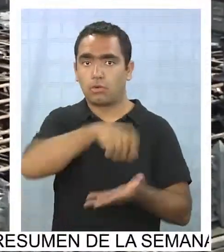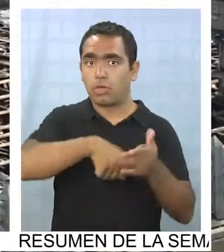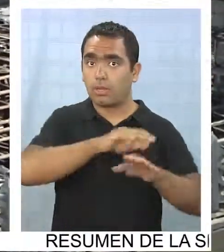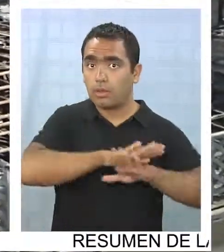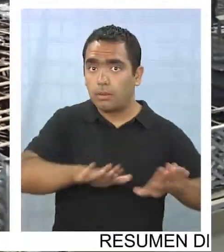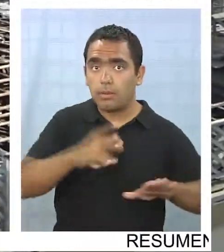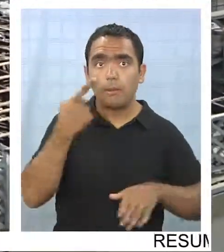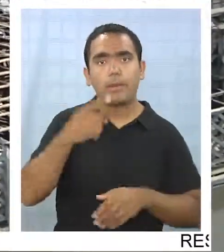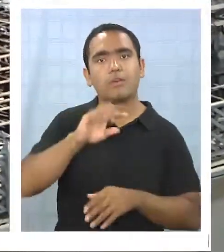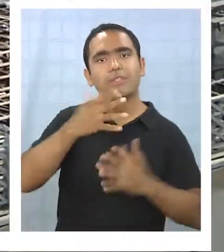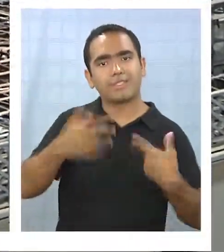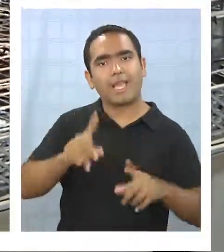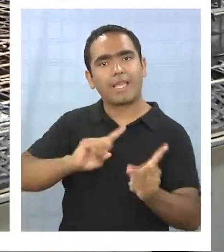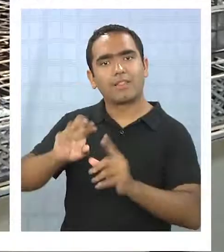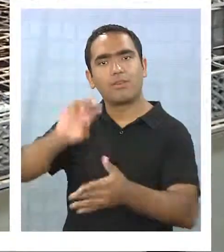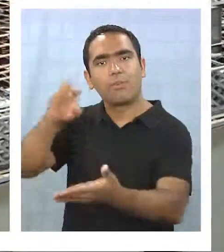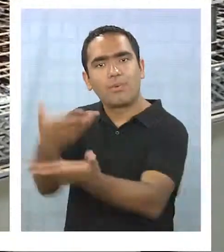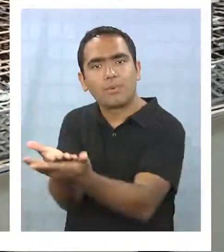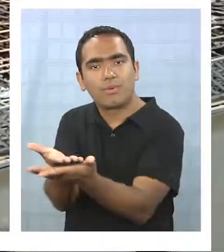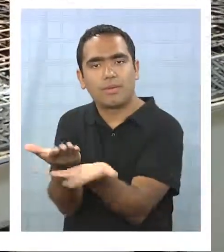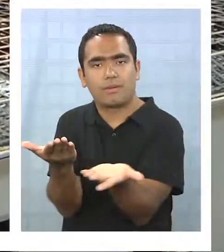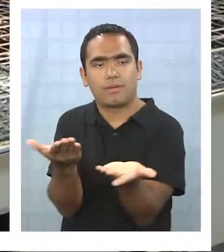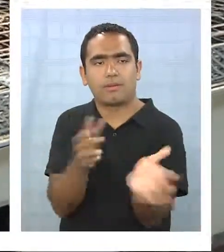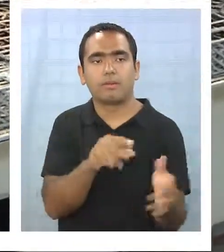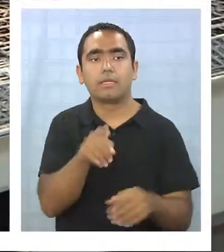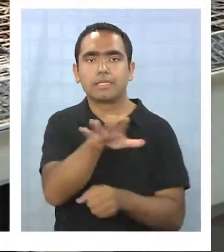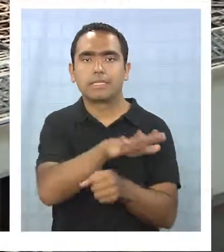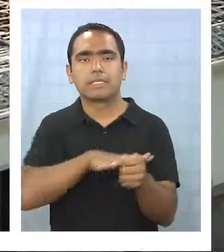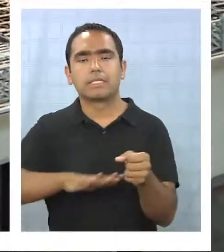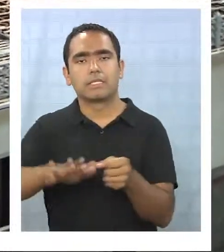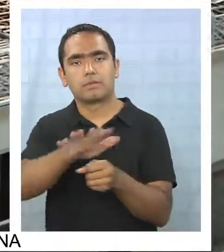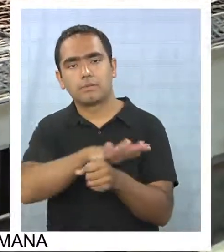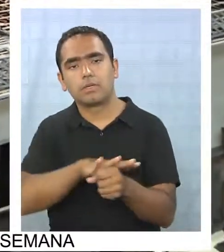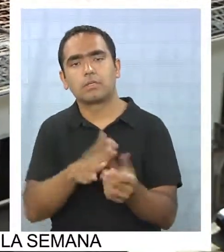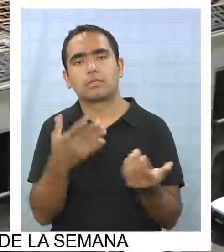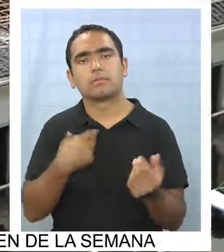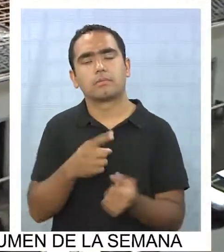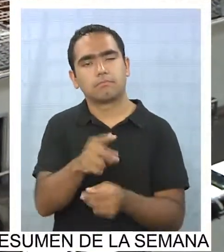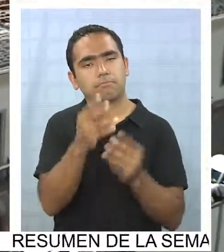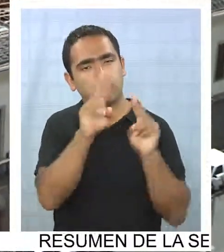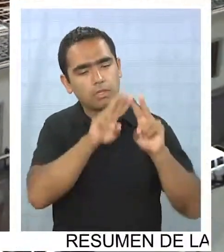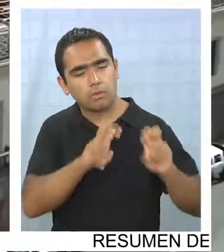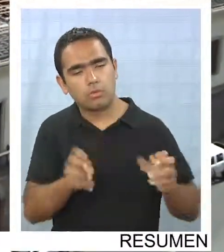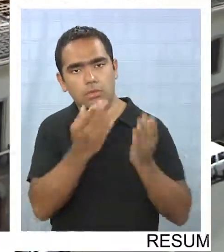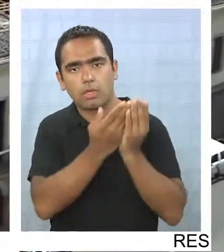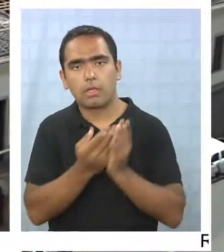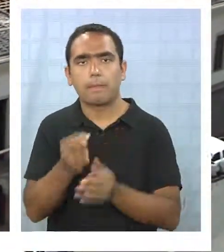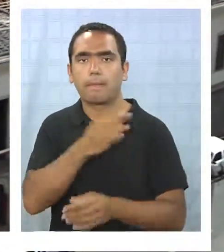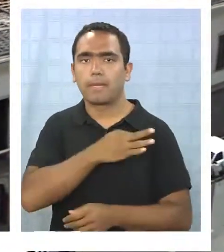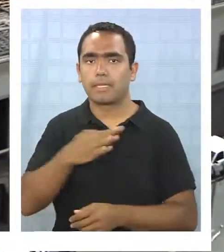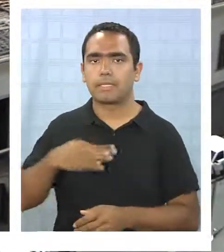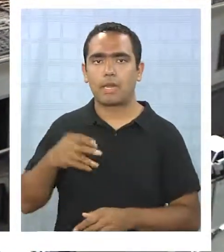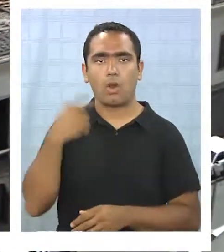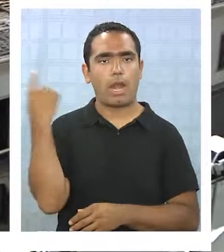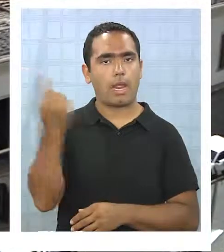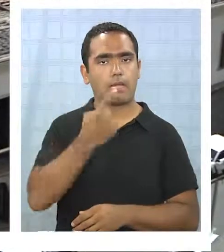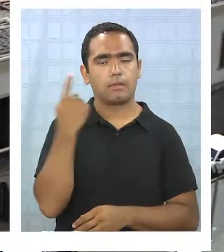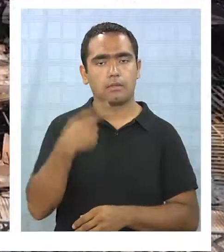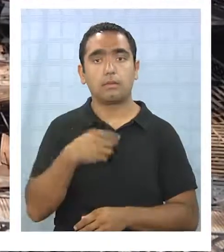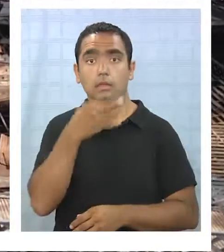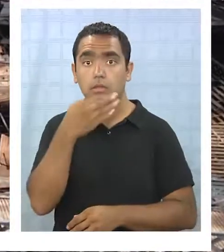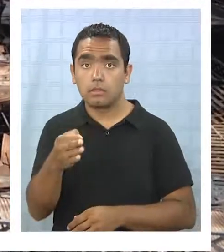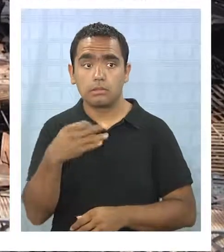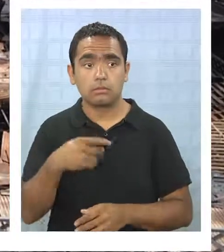expirado, ellos ya habían hecho la gestión de pedir la renovación. La situación está siendo estudiada por bienes nacionales, en donde